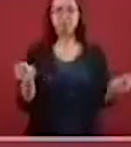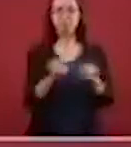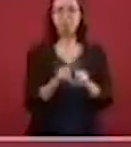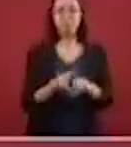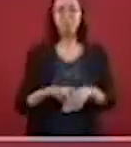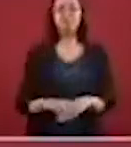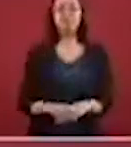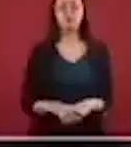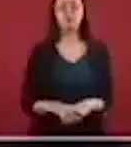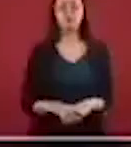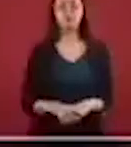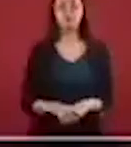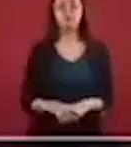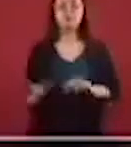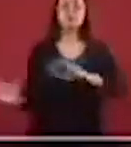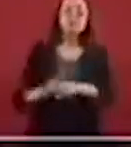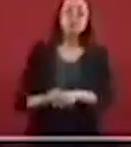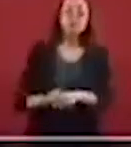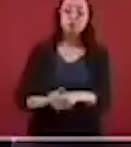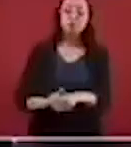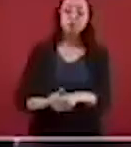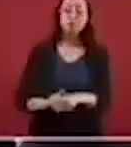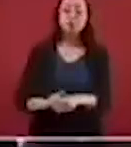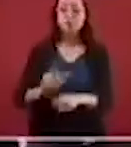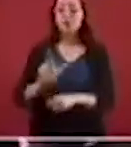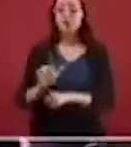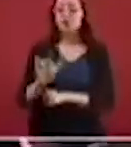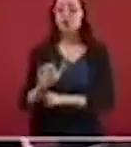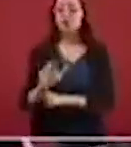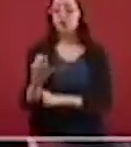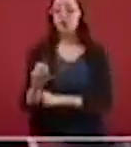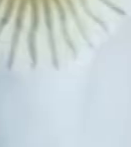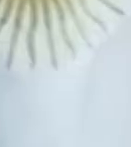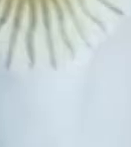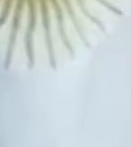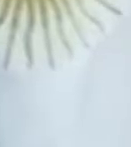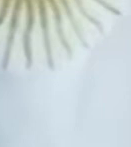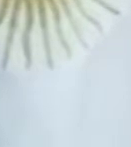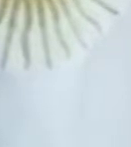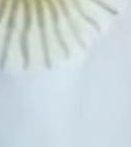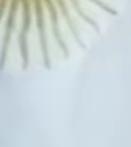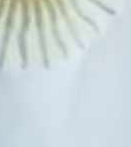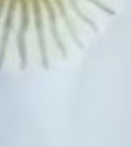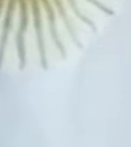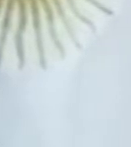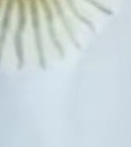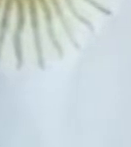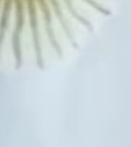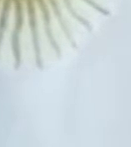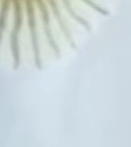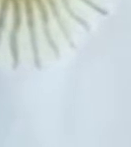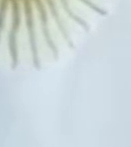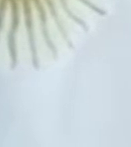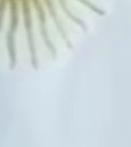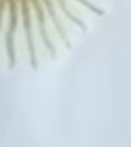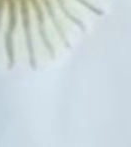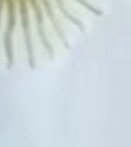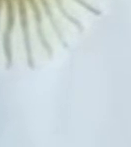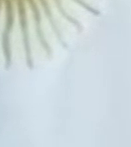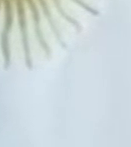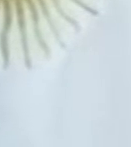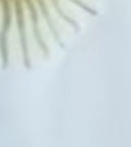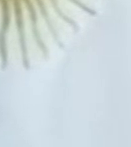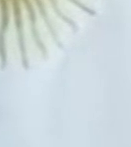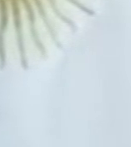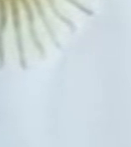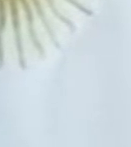el presidente andrés manuel lópez obrador informó que será la secretaria de relaciones exteriores la que decida sobre el caso del embajador de méxico en argentina